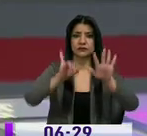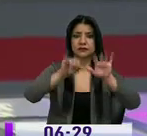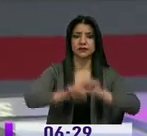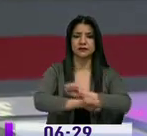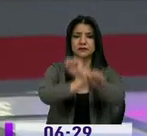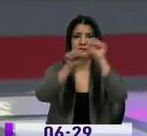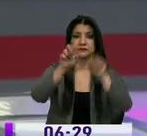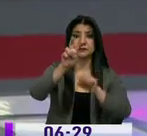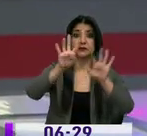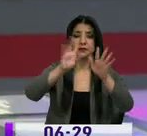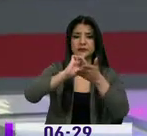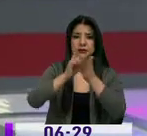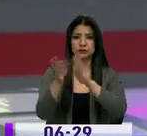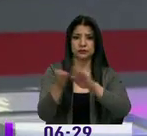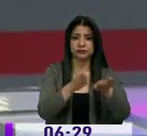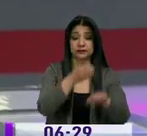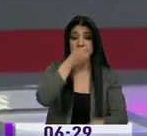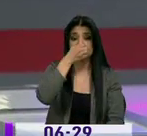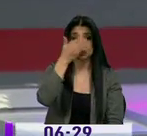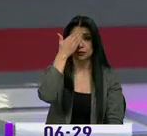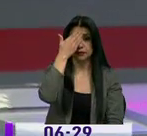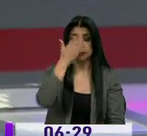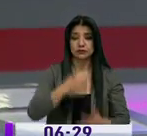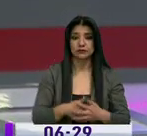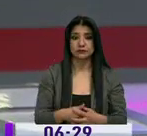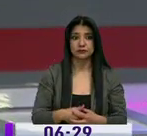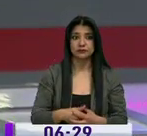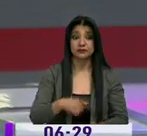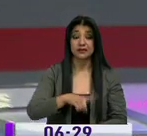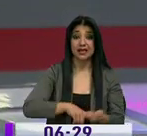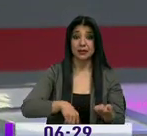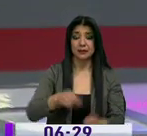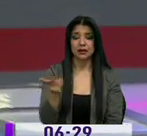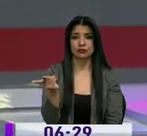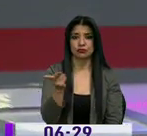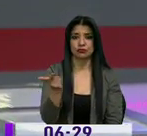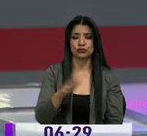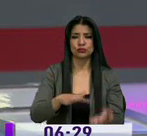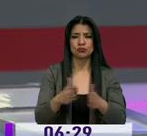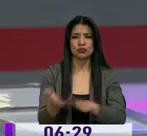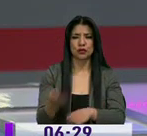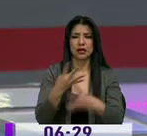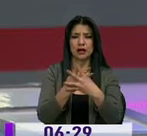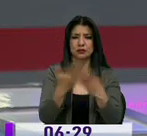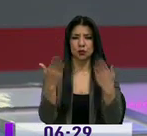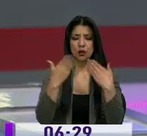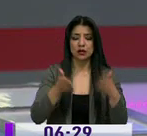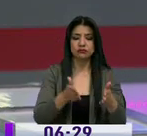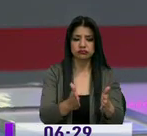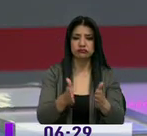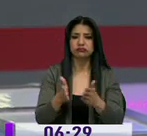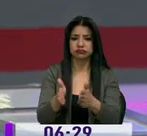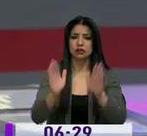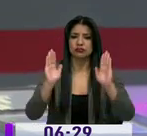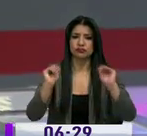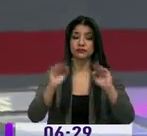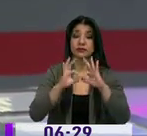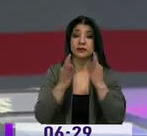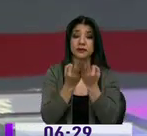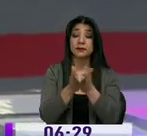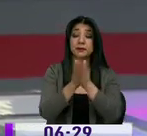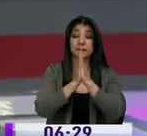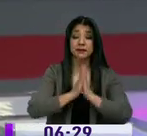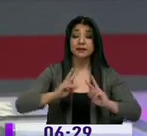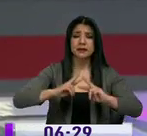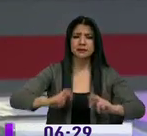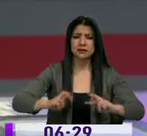vamos a santo domingo recibe en el último dios los hermanos que fueron asesinados en la cárcel de guayaquil sus familiares piden que se investigue el